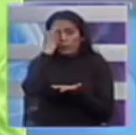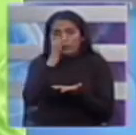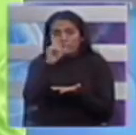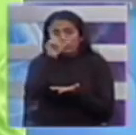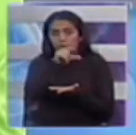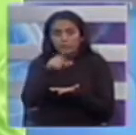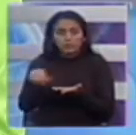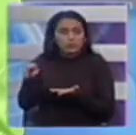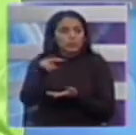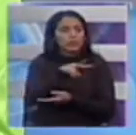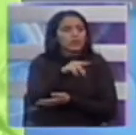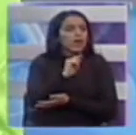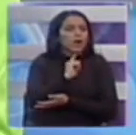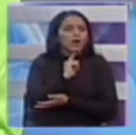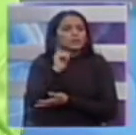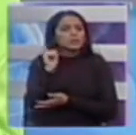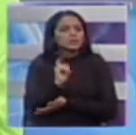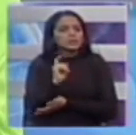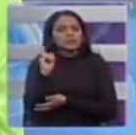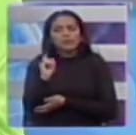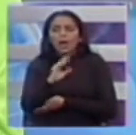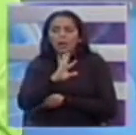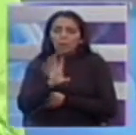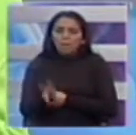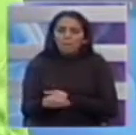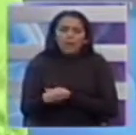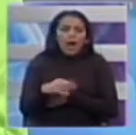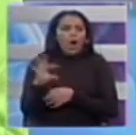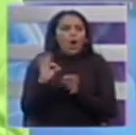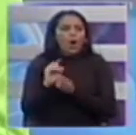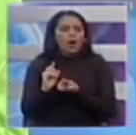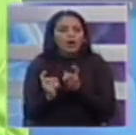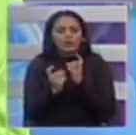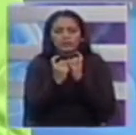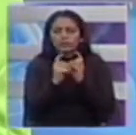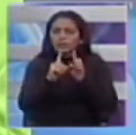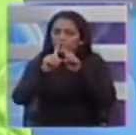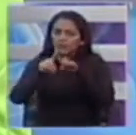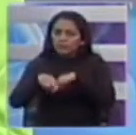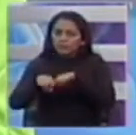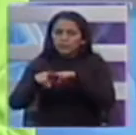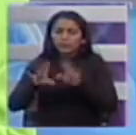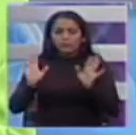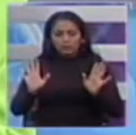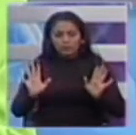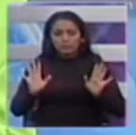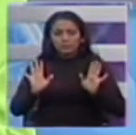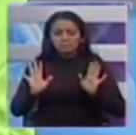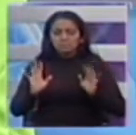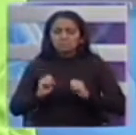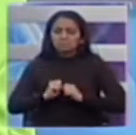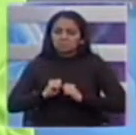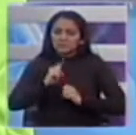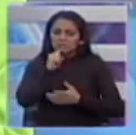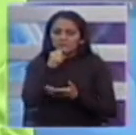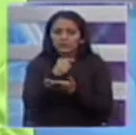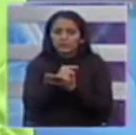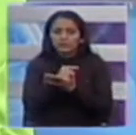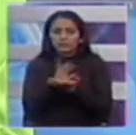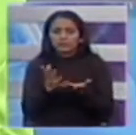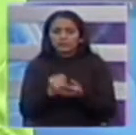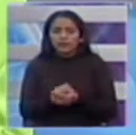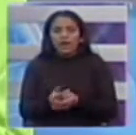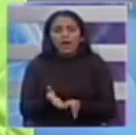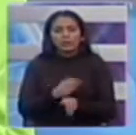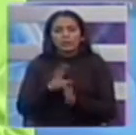es la que va generando la necesidad de la ampliación o de la rectificación de la normativa. En ese marco, tanto la Constitución, que